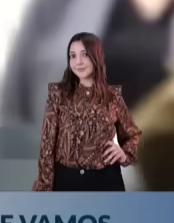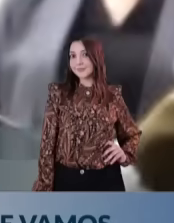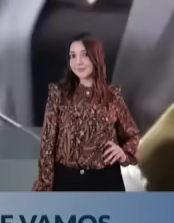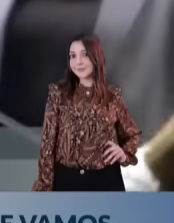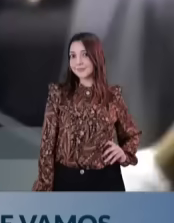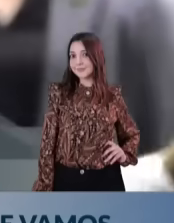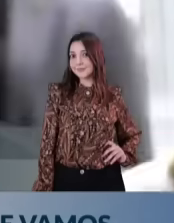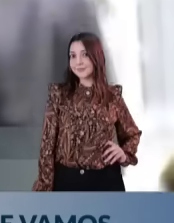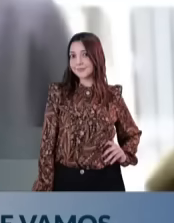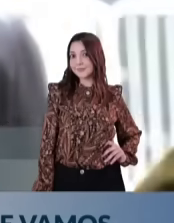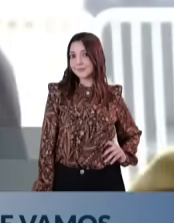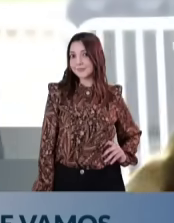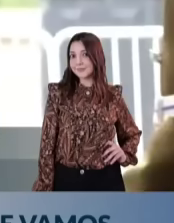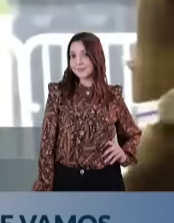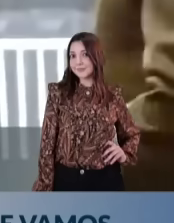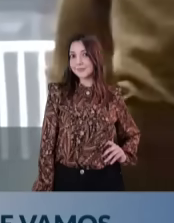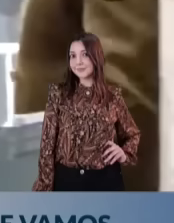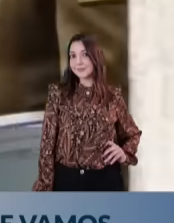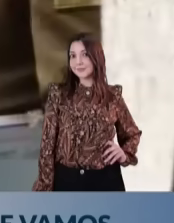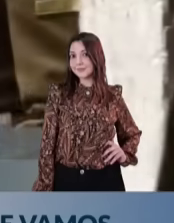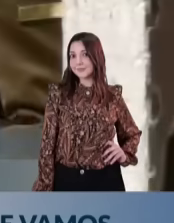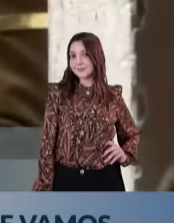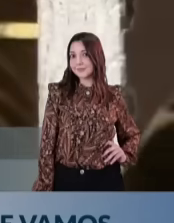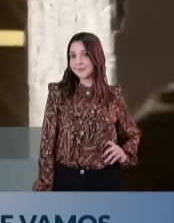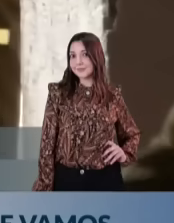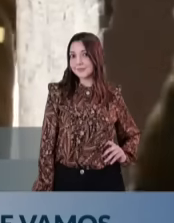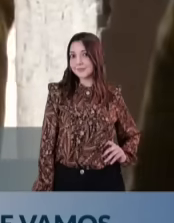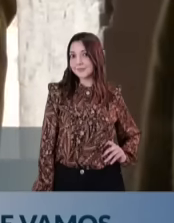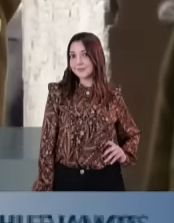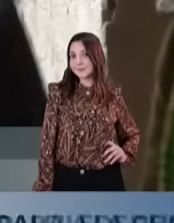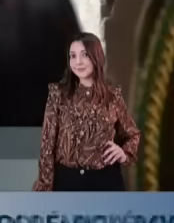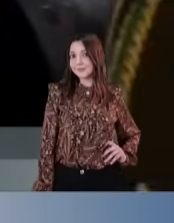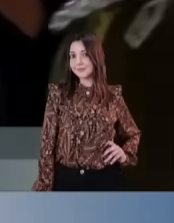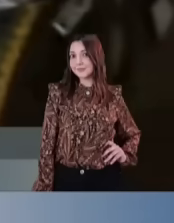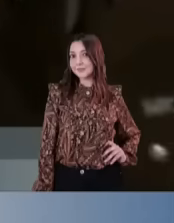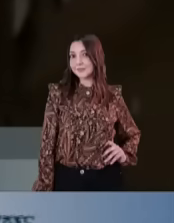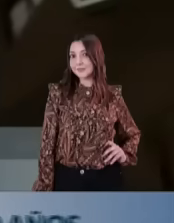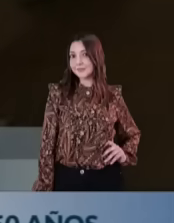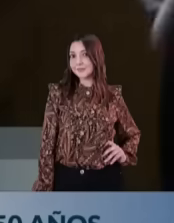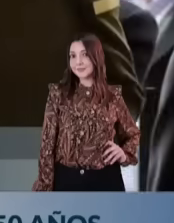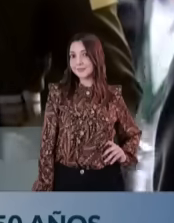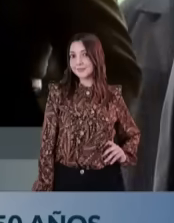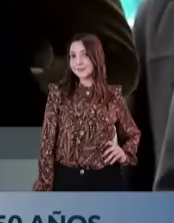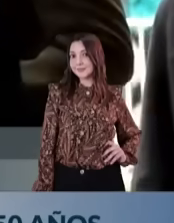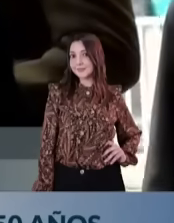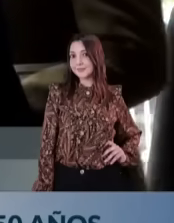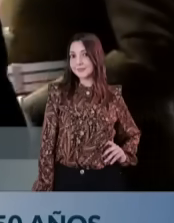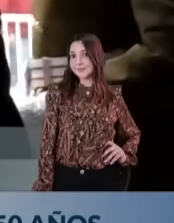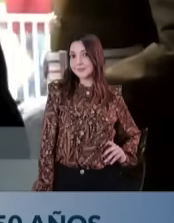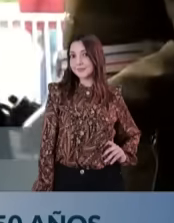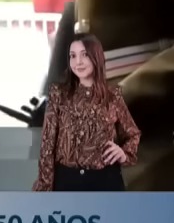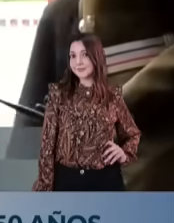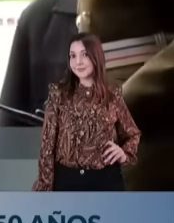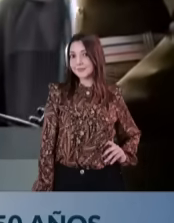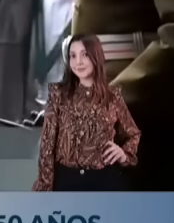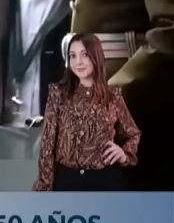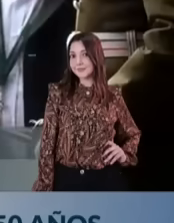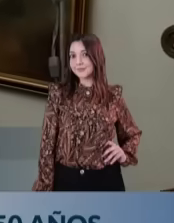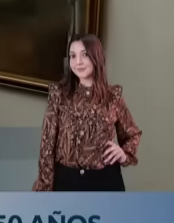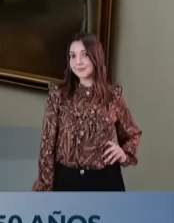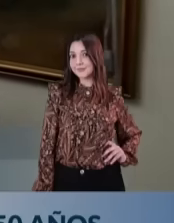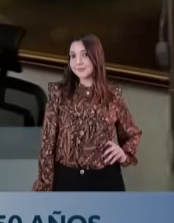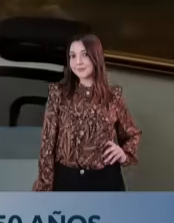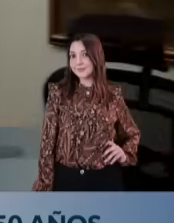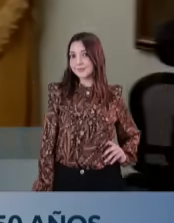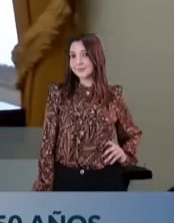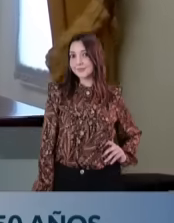quienes dicen que el silencio también es una respuesta, Katy Tomás, y es justamente por lo que ha optado el gobierno, al menos el día de